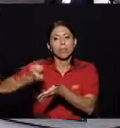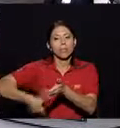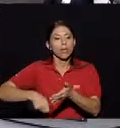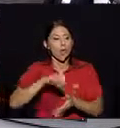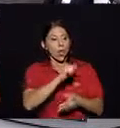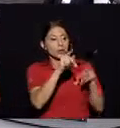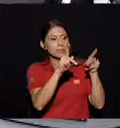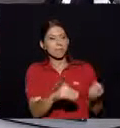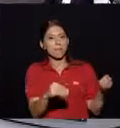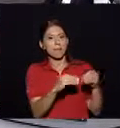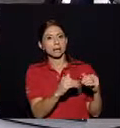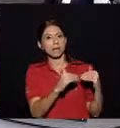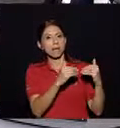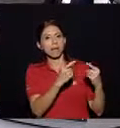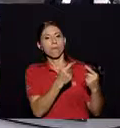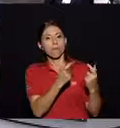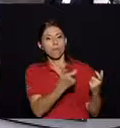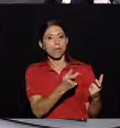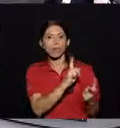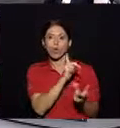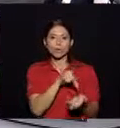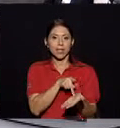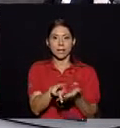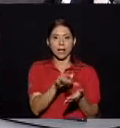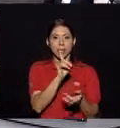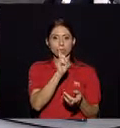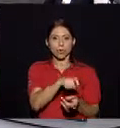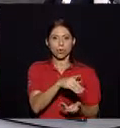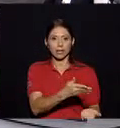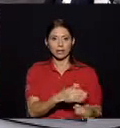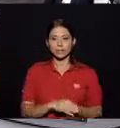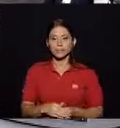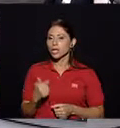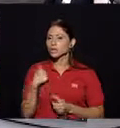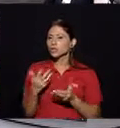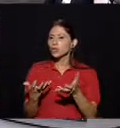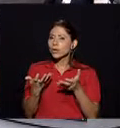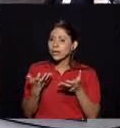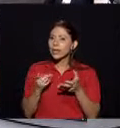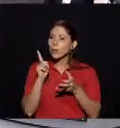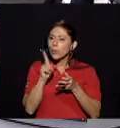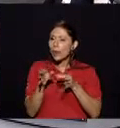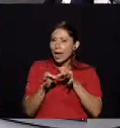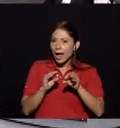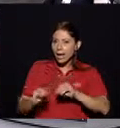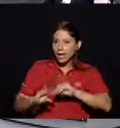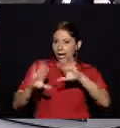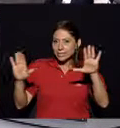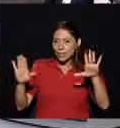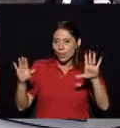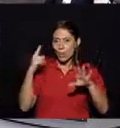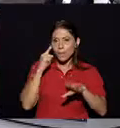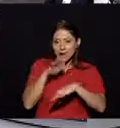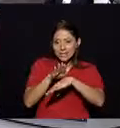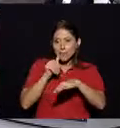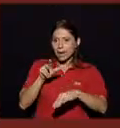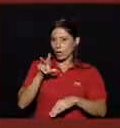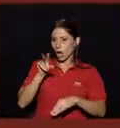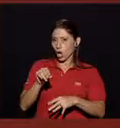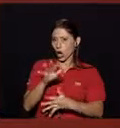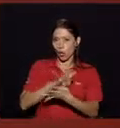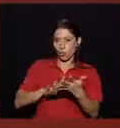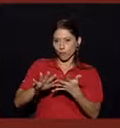pues no están dando lo que deberían estar dando. Yo quería dar una pequeña aclaración para llamar a una no confusión